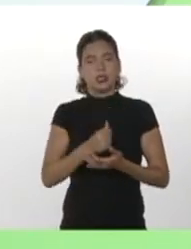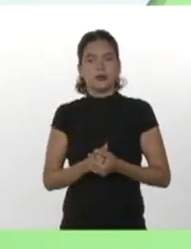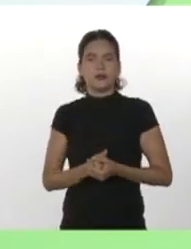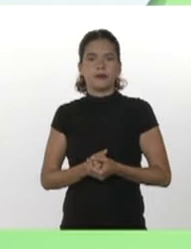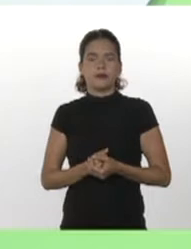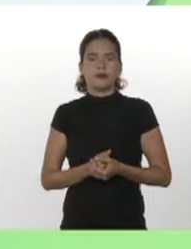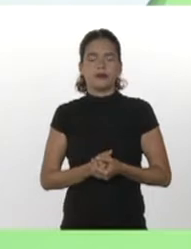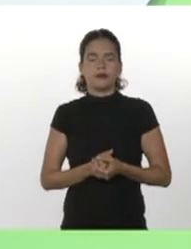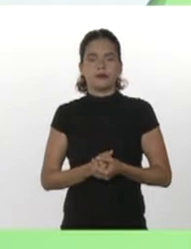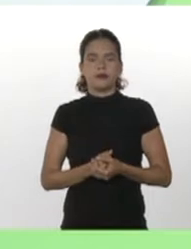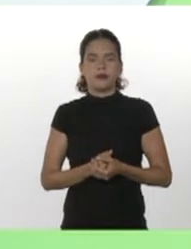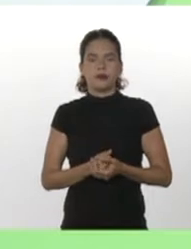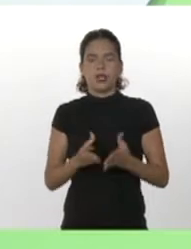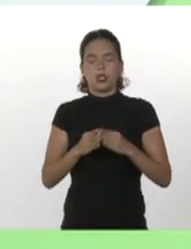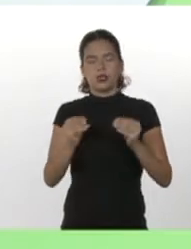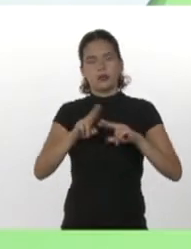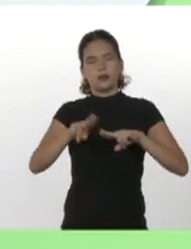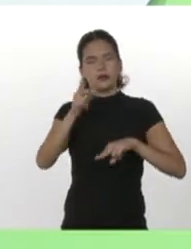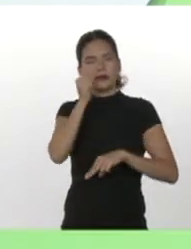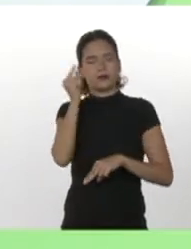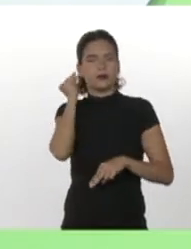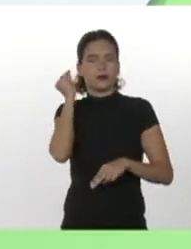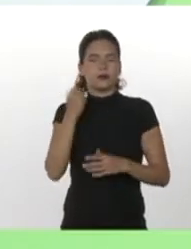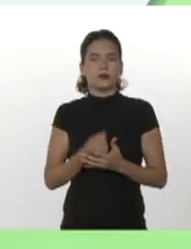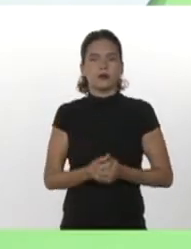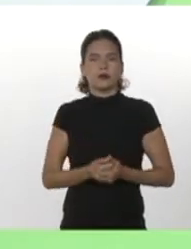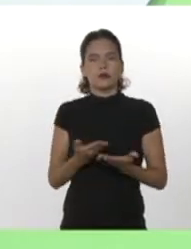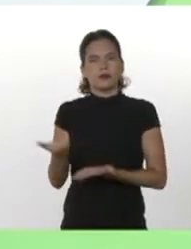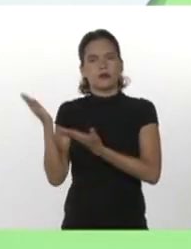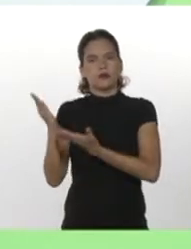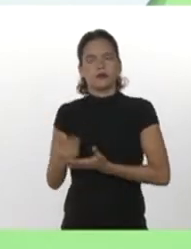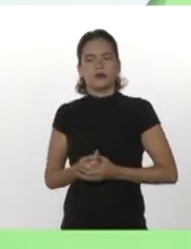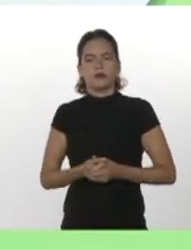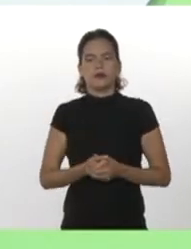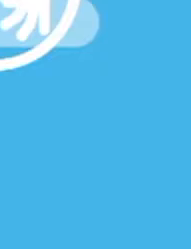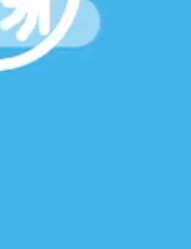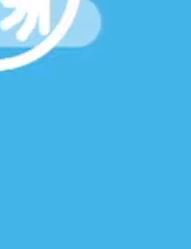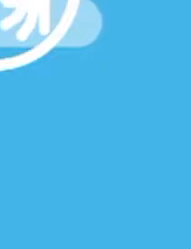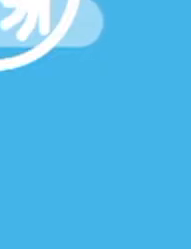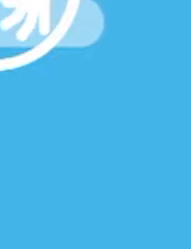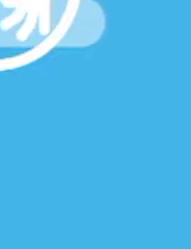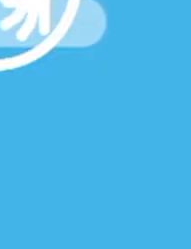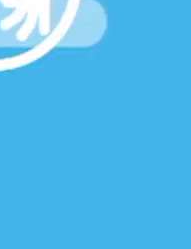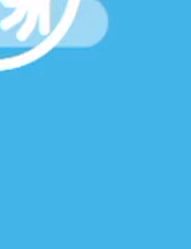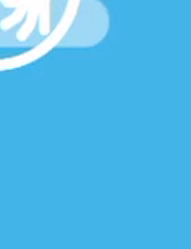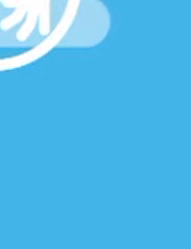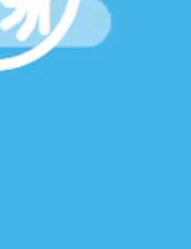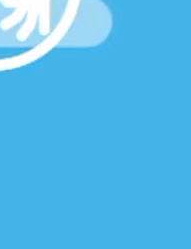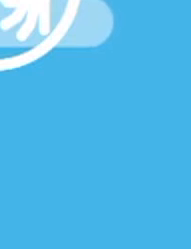y o discapacidad para todos los niños, niñas y adolescentes. Sean bienvenidas.